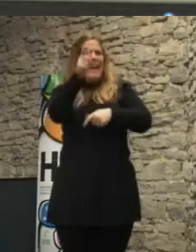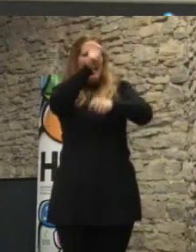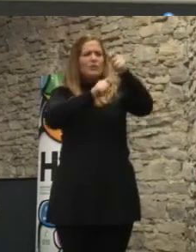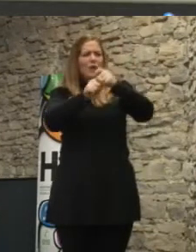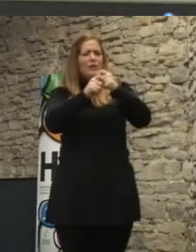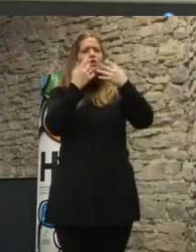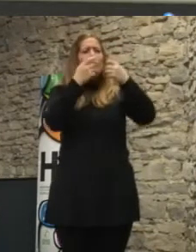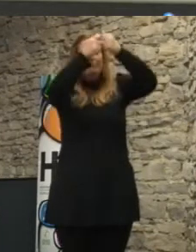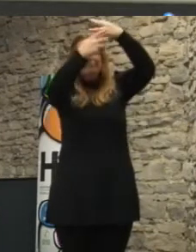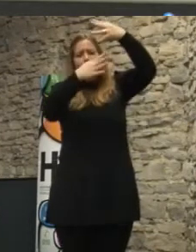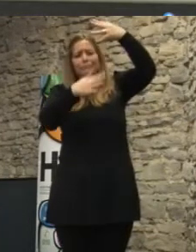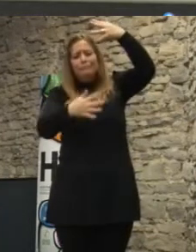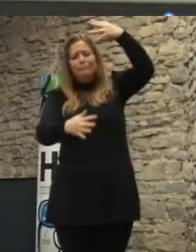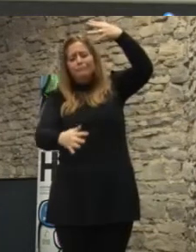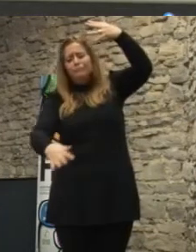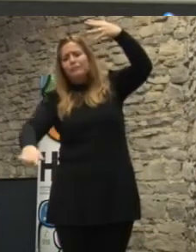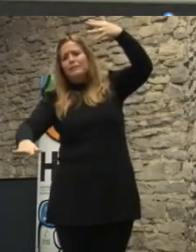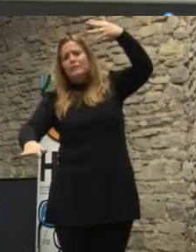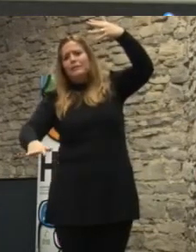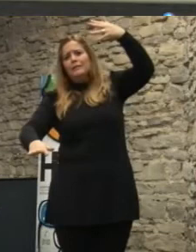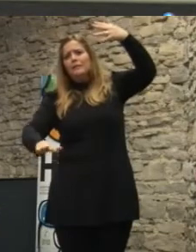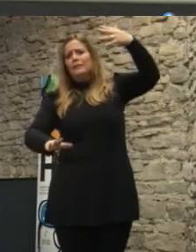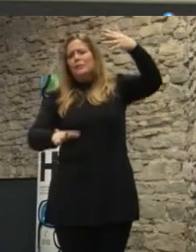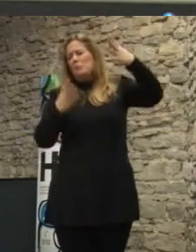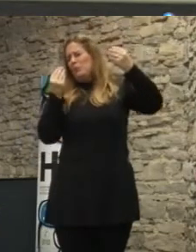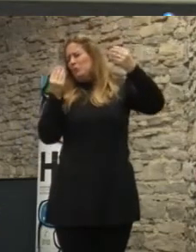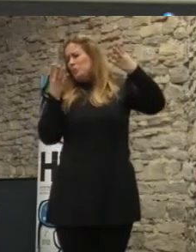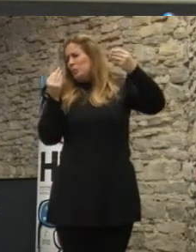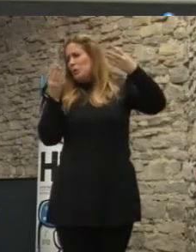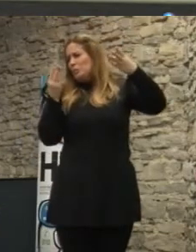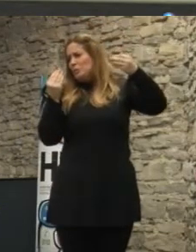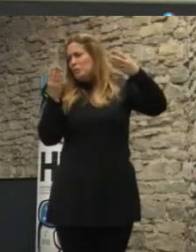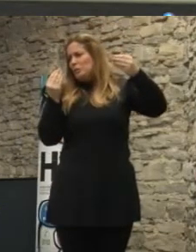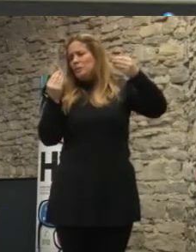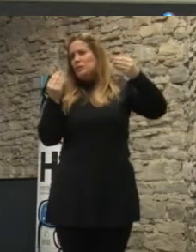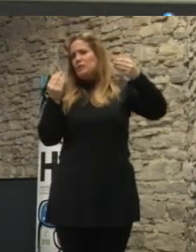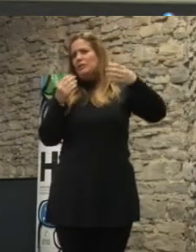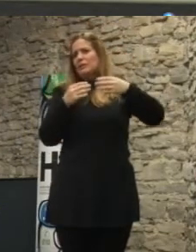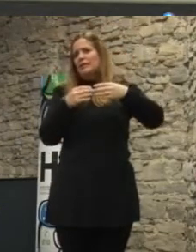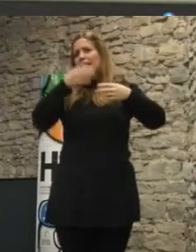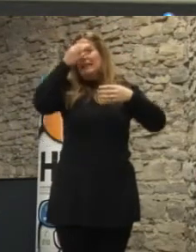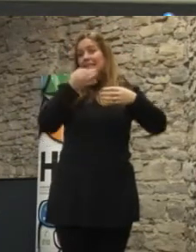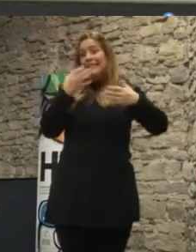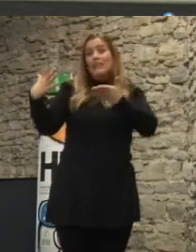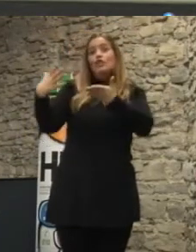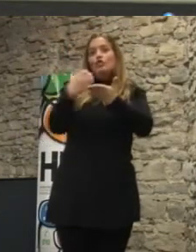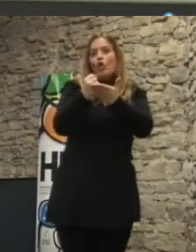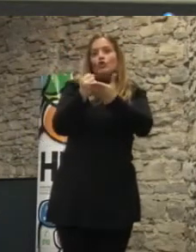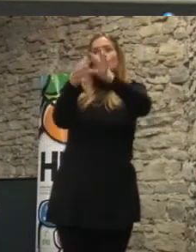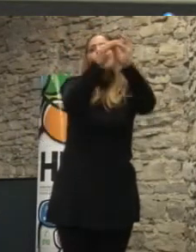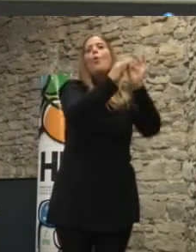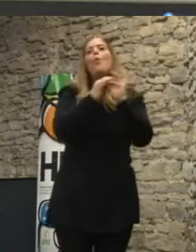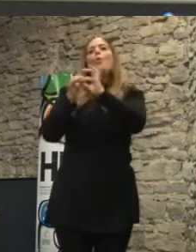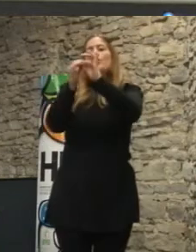a lo mejor tantos, no digo yo tantos como enfermedades, por ejemplo, pero tantos como y dices, bueno, vamos a ver, si nos uniéramos de otra manera, con